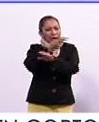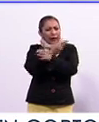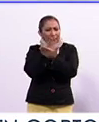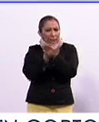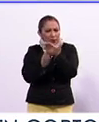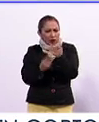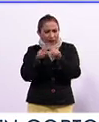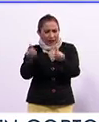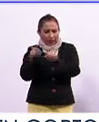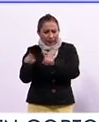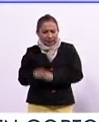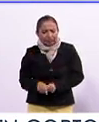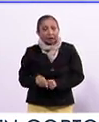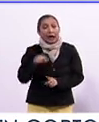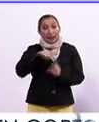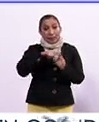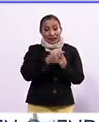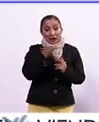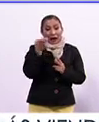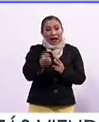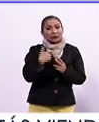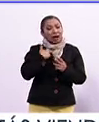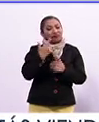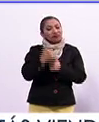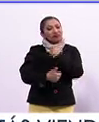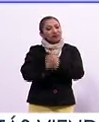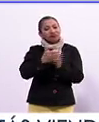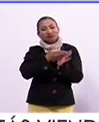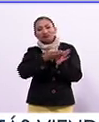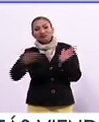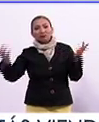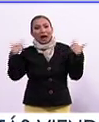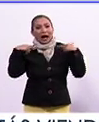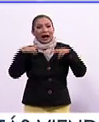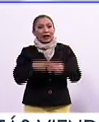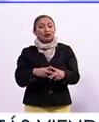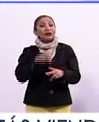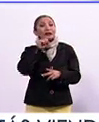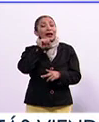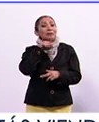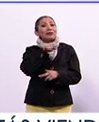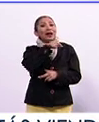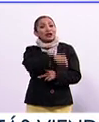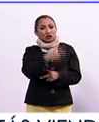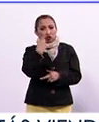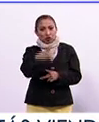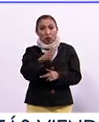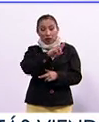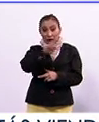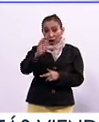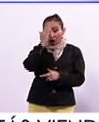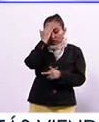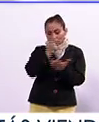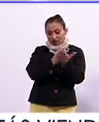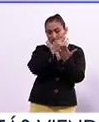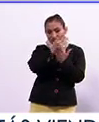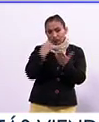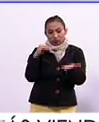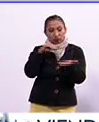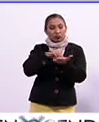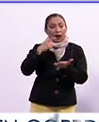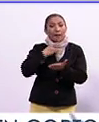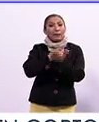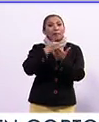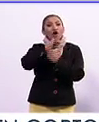dibujo. Iniciando así esta gran carrera en la docencia, que además ha tenido entre sus reconocimientos el nombramiento